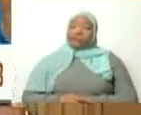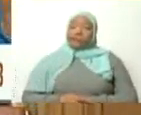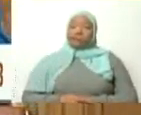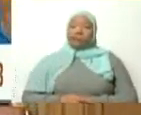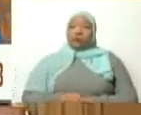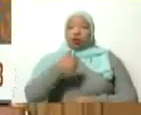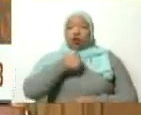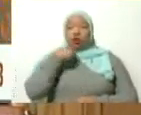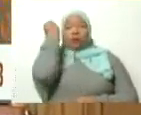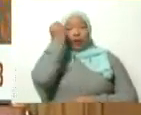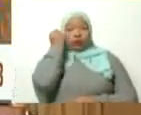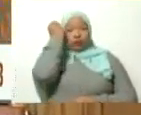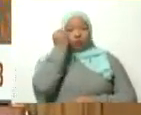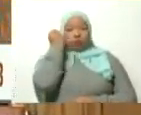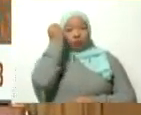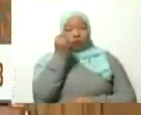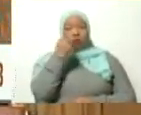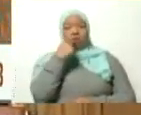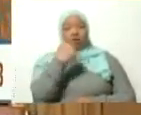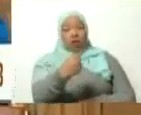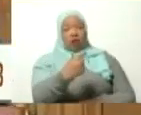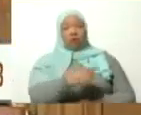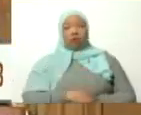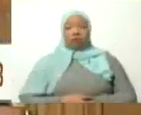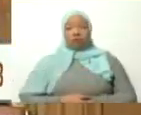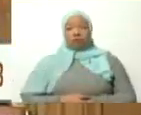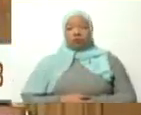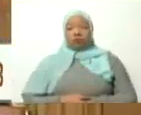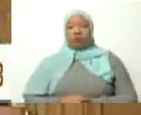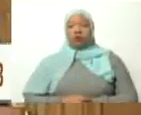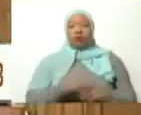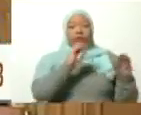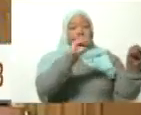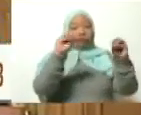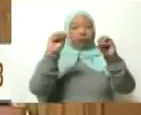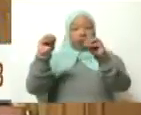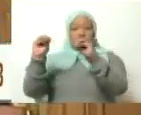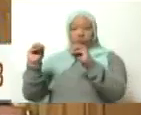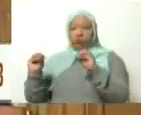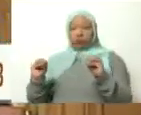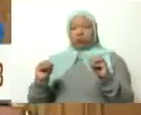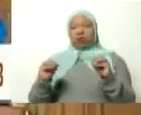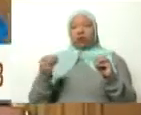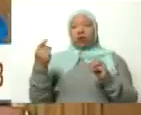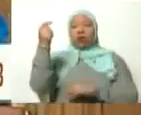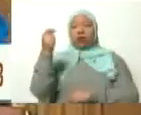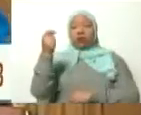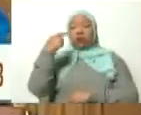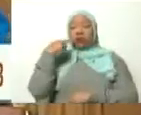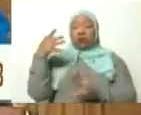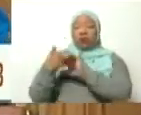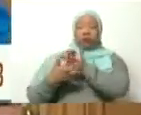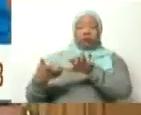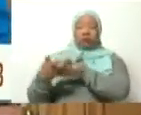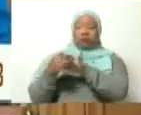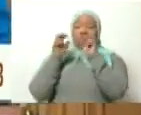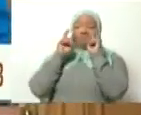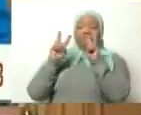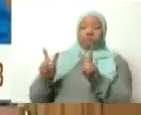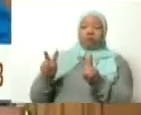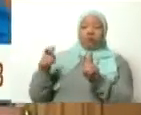Yo diría, frente a esta barbarie, Yo citaría